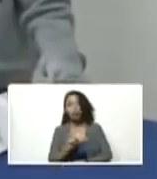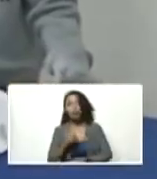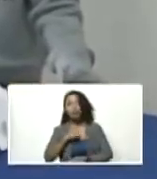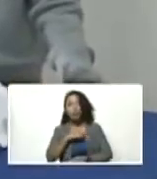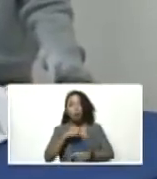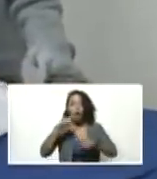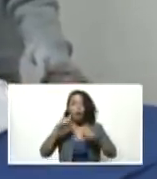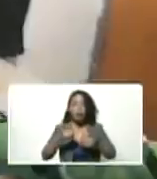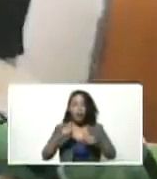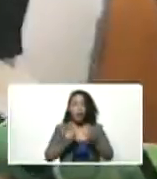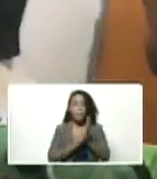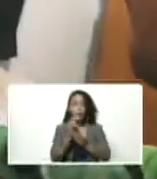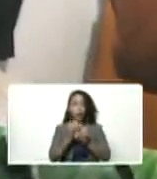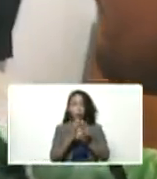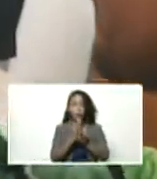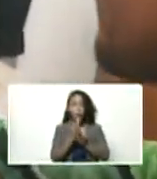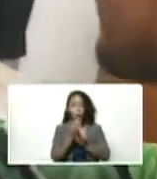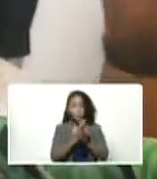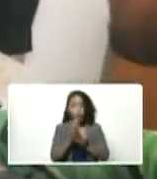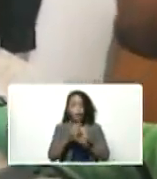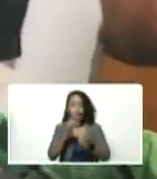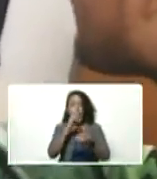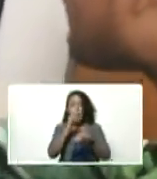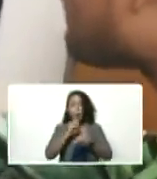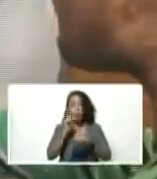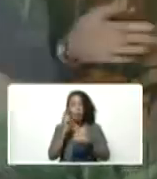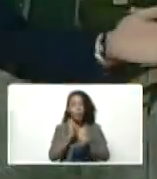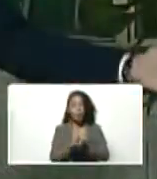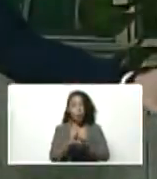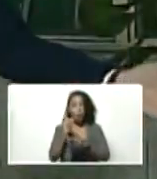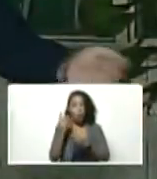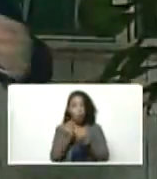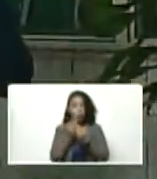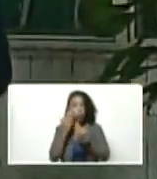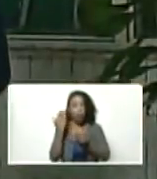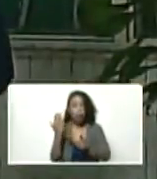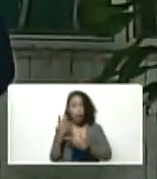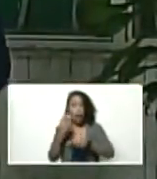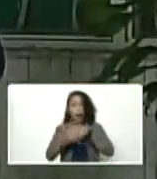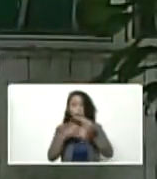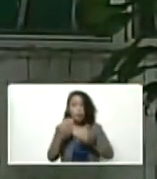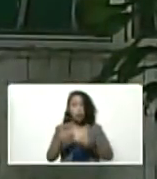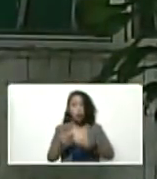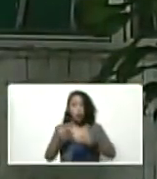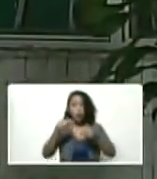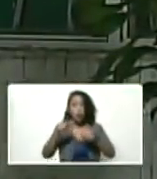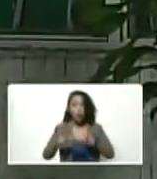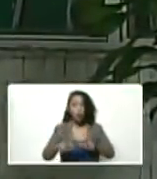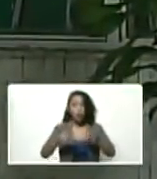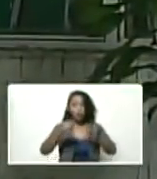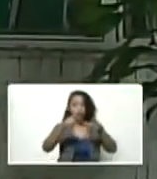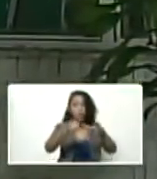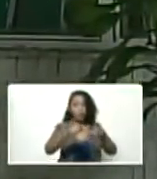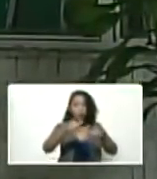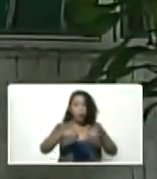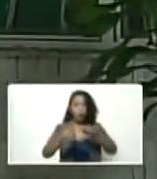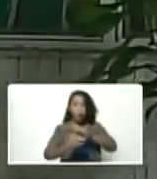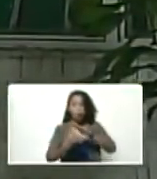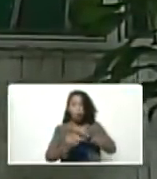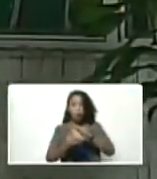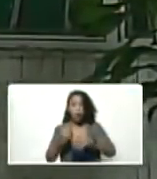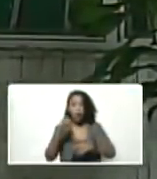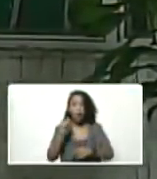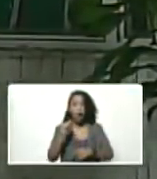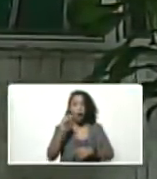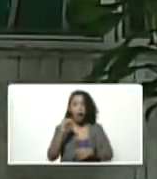un emprendedor del Banco del Tesoro que se le está haciendo una entrega hoy de esta institución, Ángel